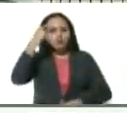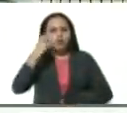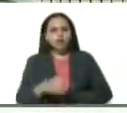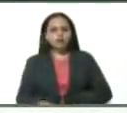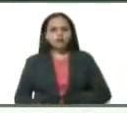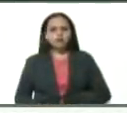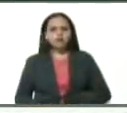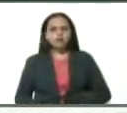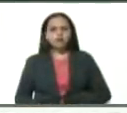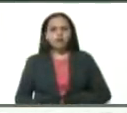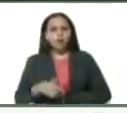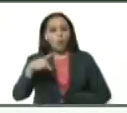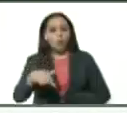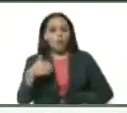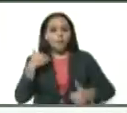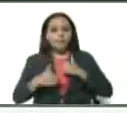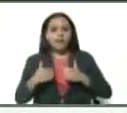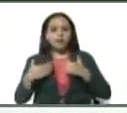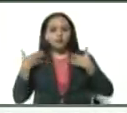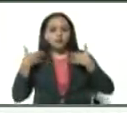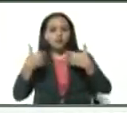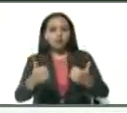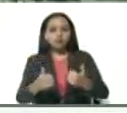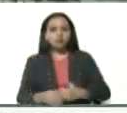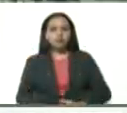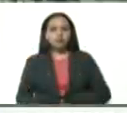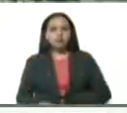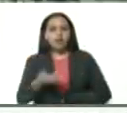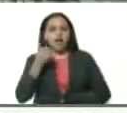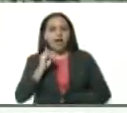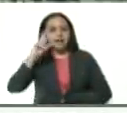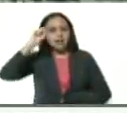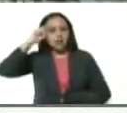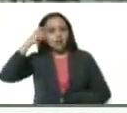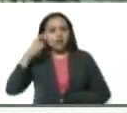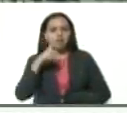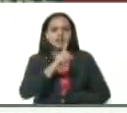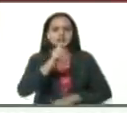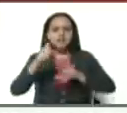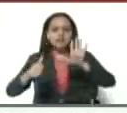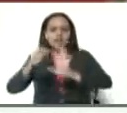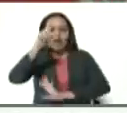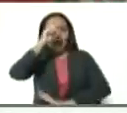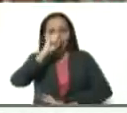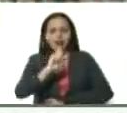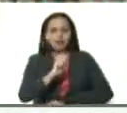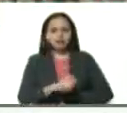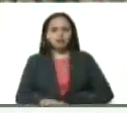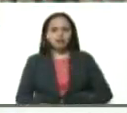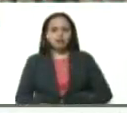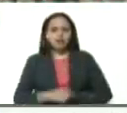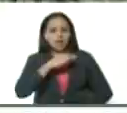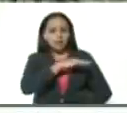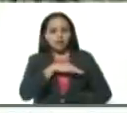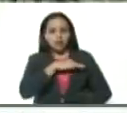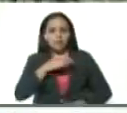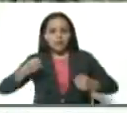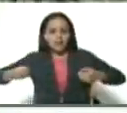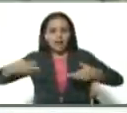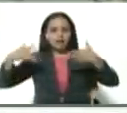todos los días, hoy miércoles de salud, estamos conmemorando 16 años de la Misión